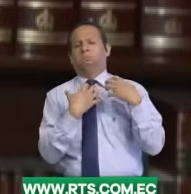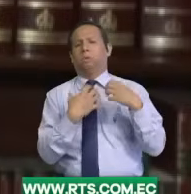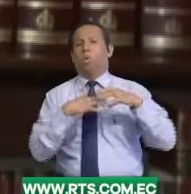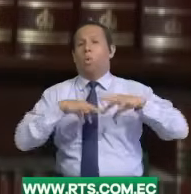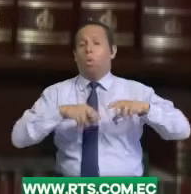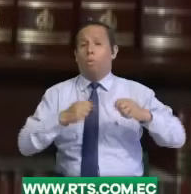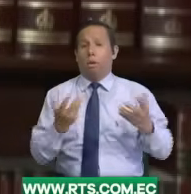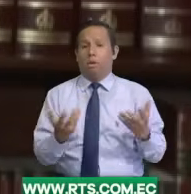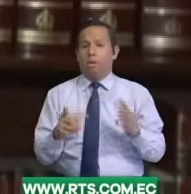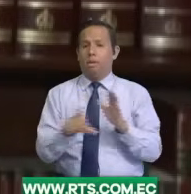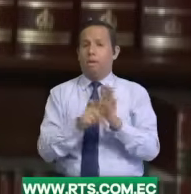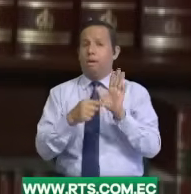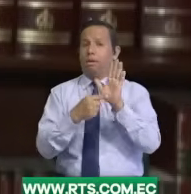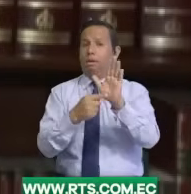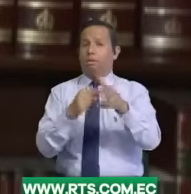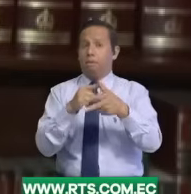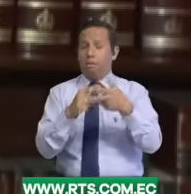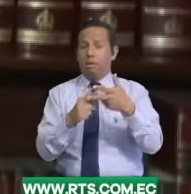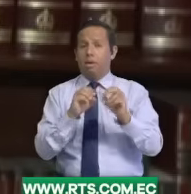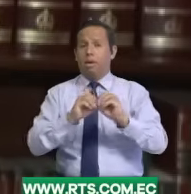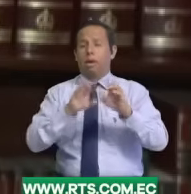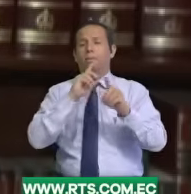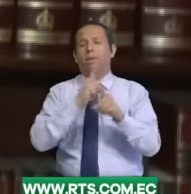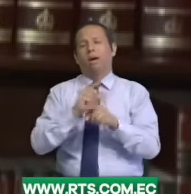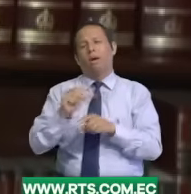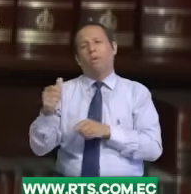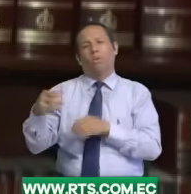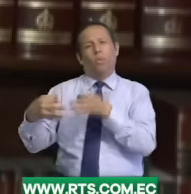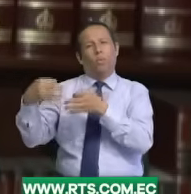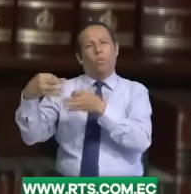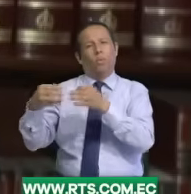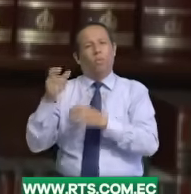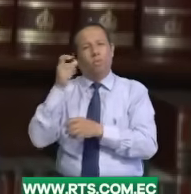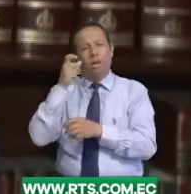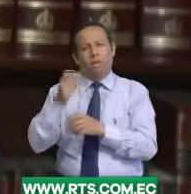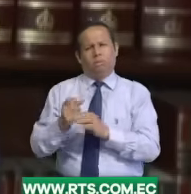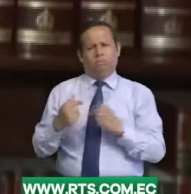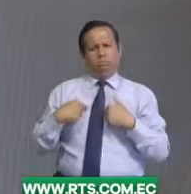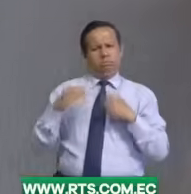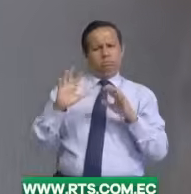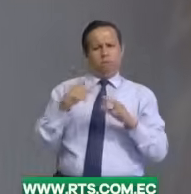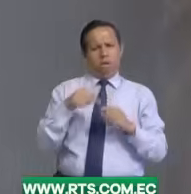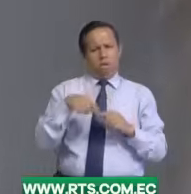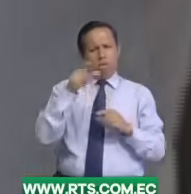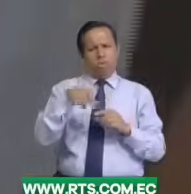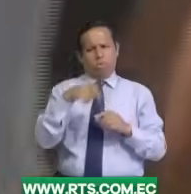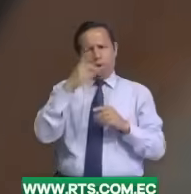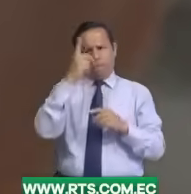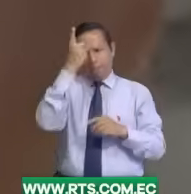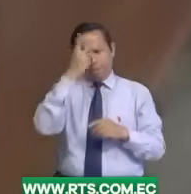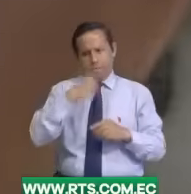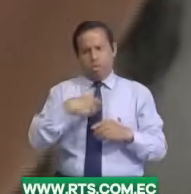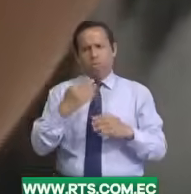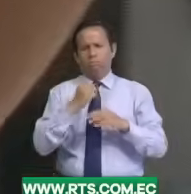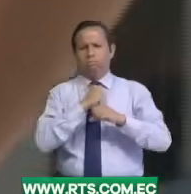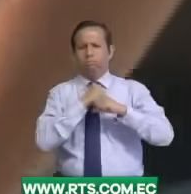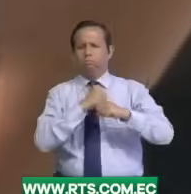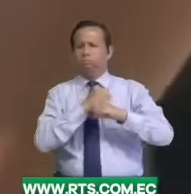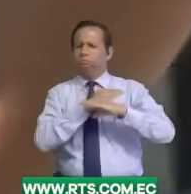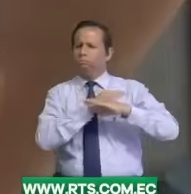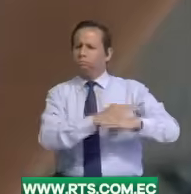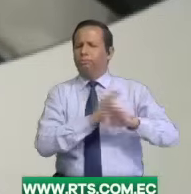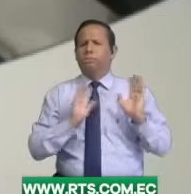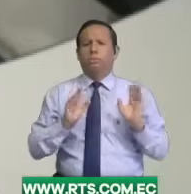supo determinar, pese a la argumentación de la contraparte, que estamos actuando nosotros en legítima defensa. Y aunque recibió entre lágrimas la